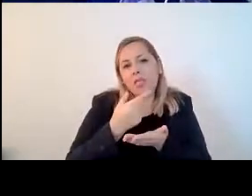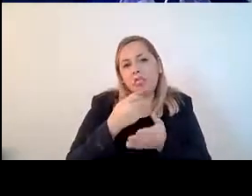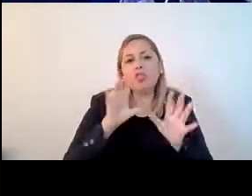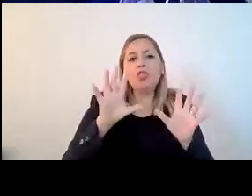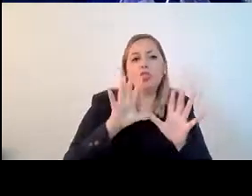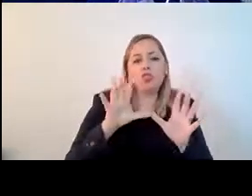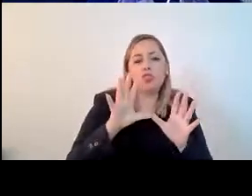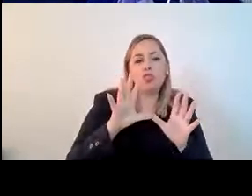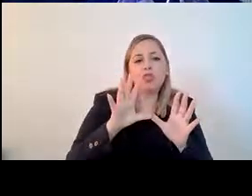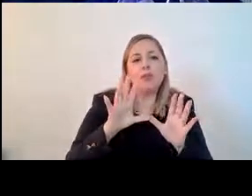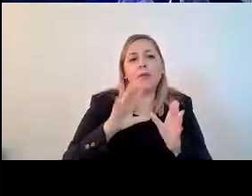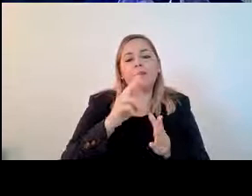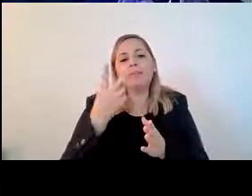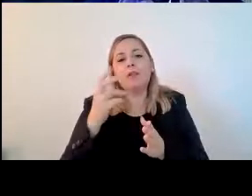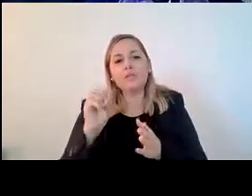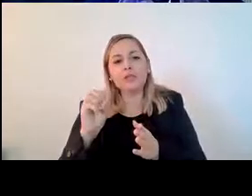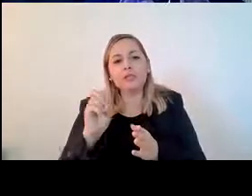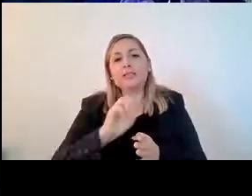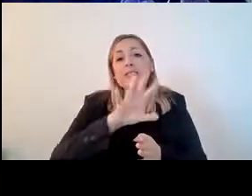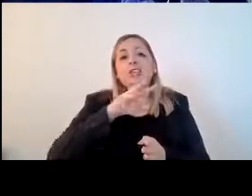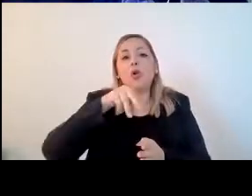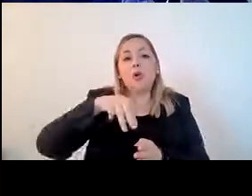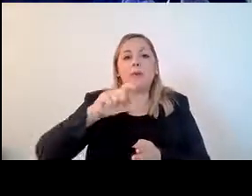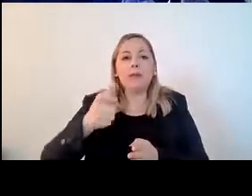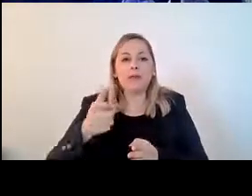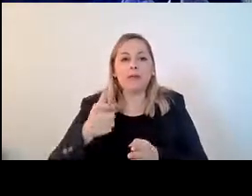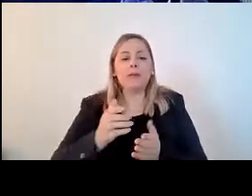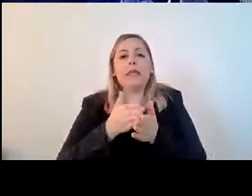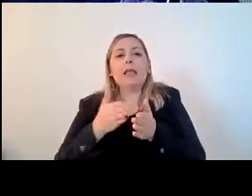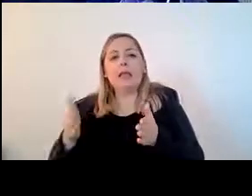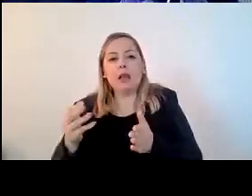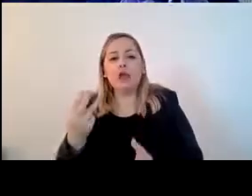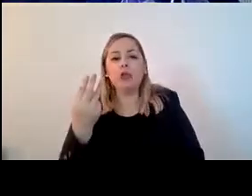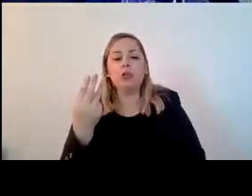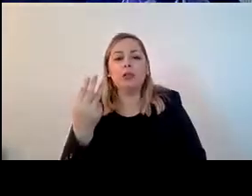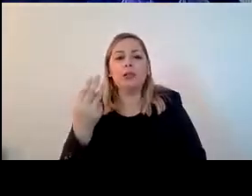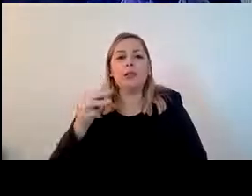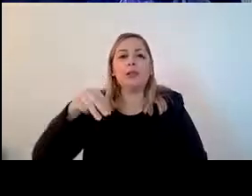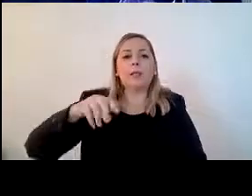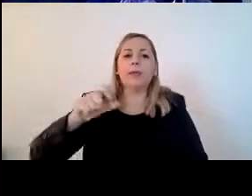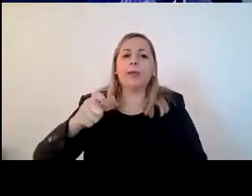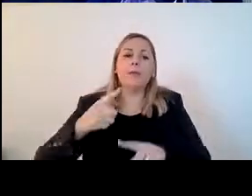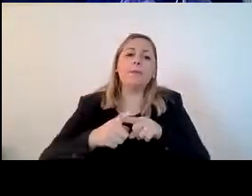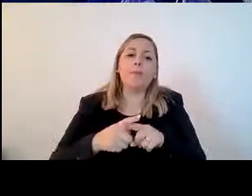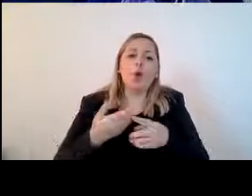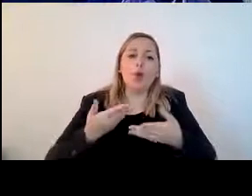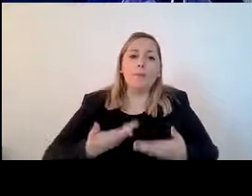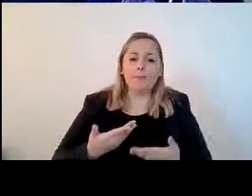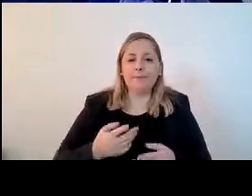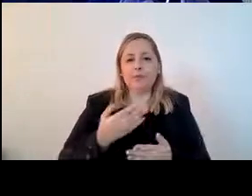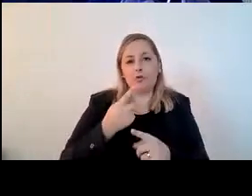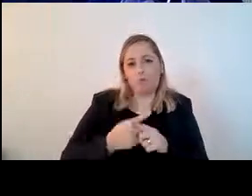de dosis oscila. Se debe dar entre 0.3 miligramos por kilo de peso al día, con una